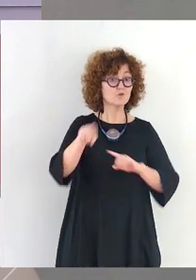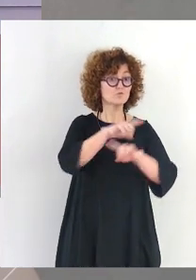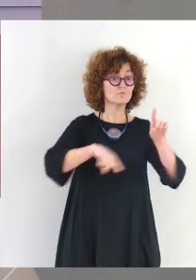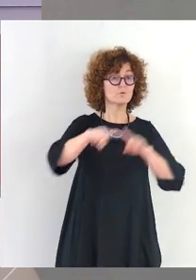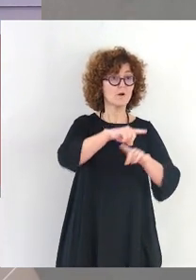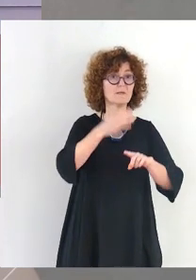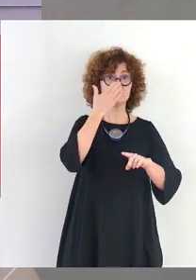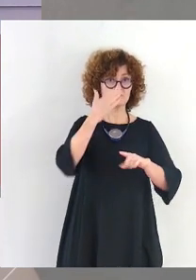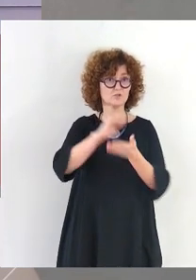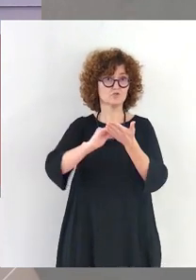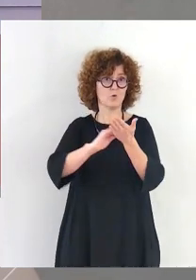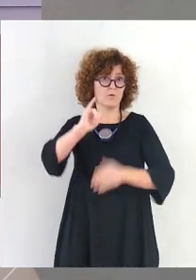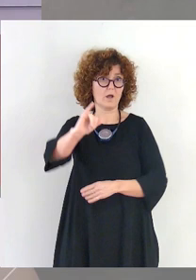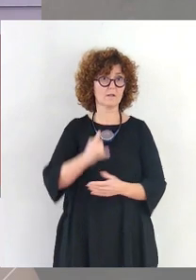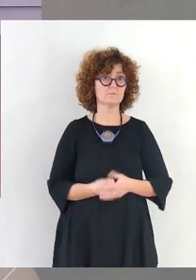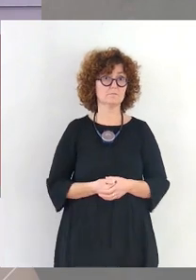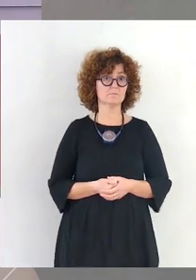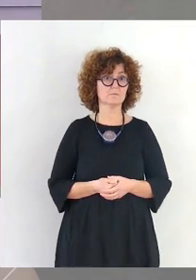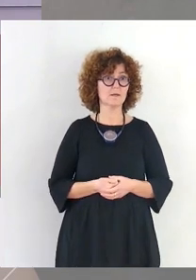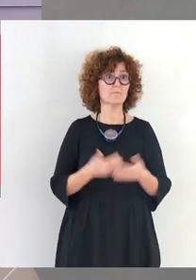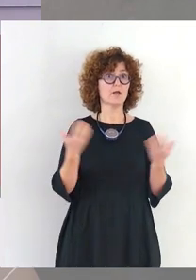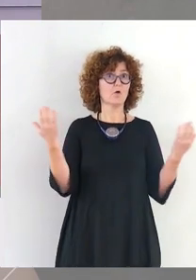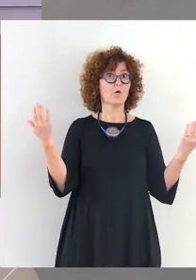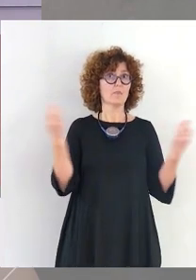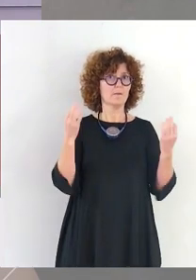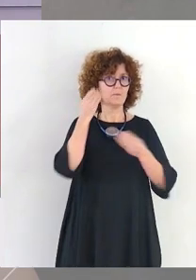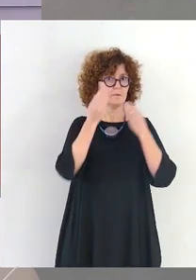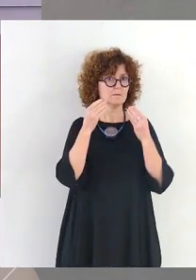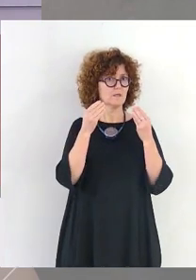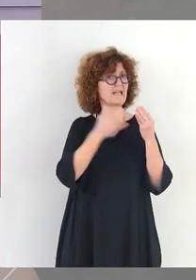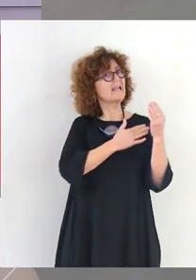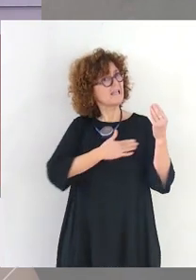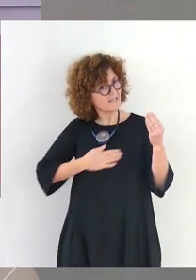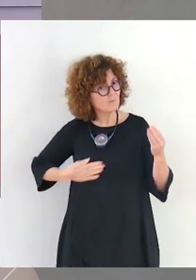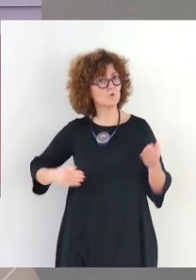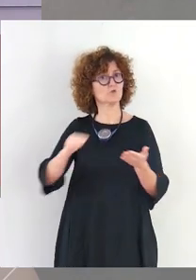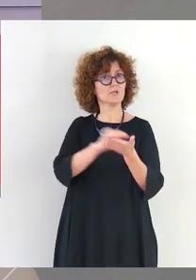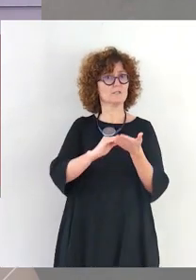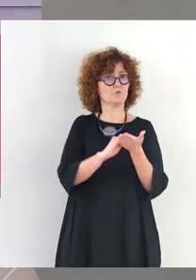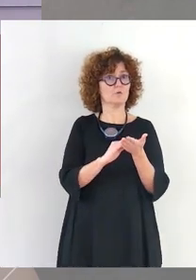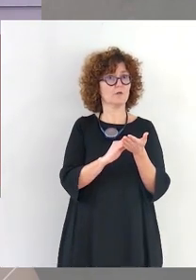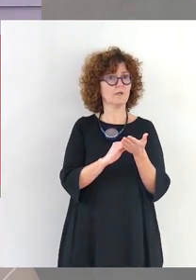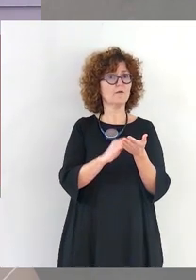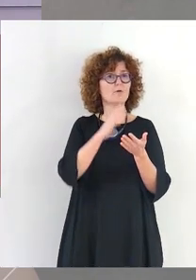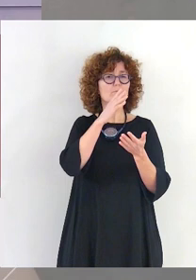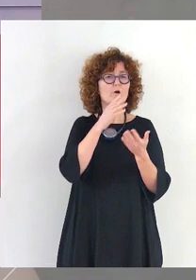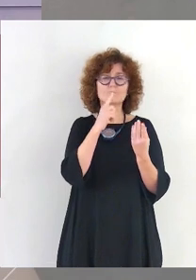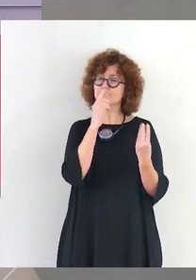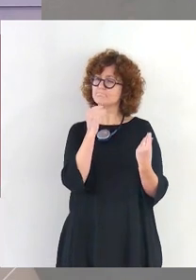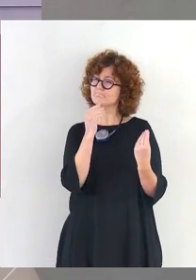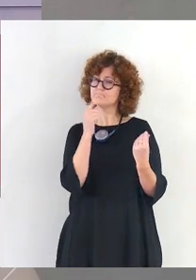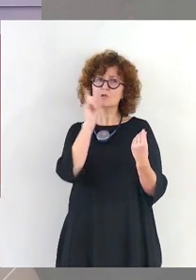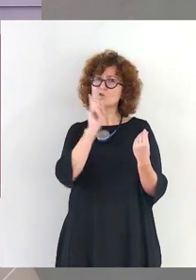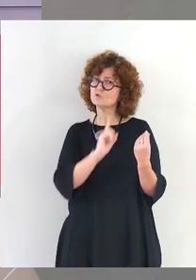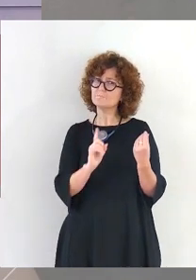y lo que hay que y lo que hay que decidirse es pero queremos que se solucione porque no está tan claro que queramos que se